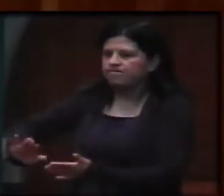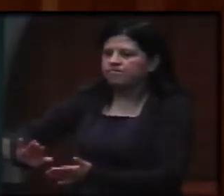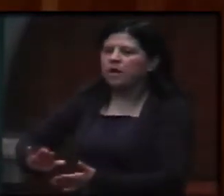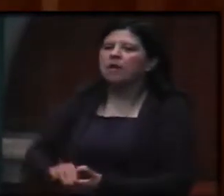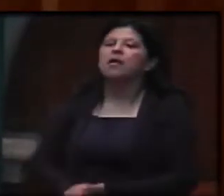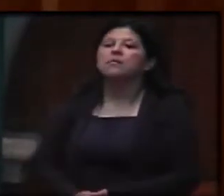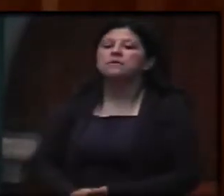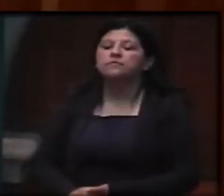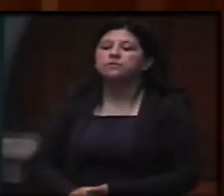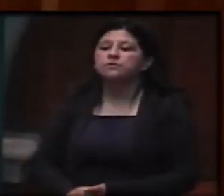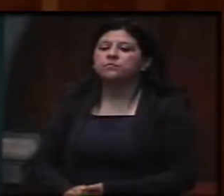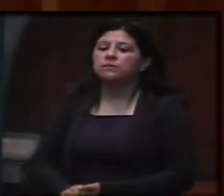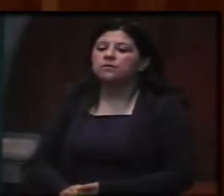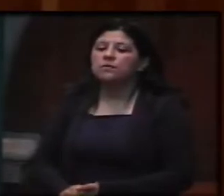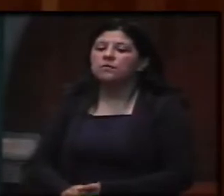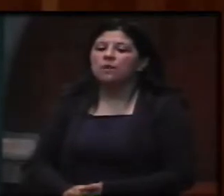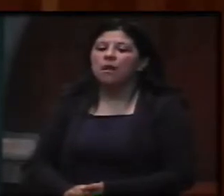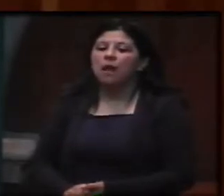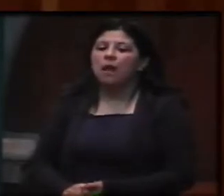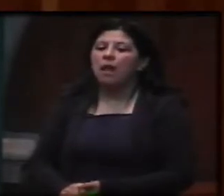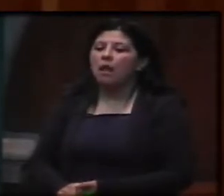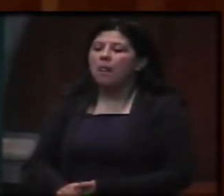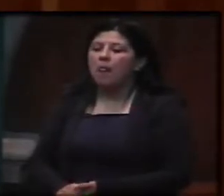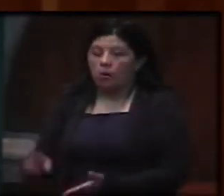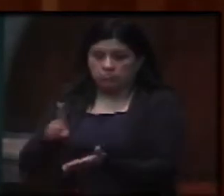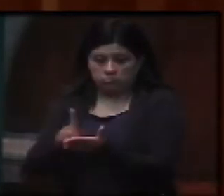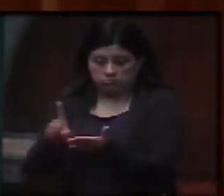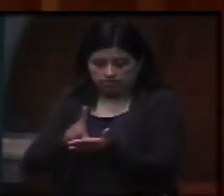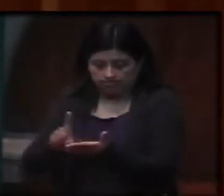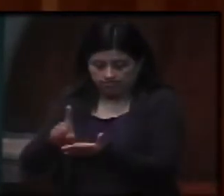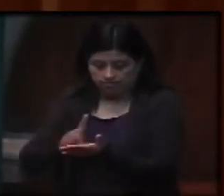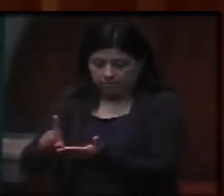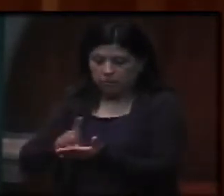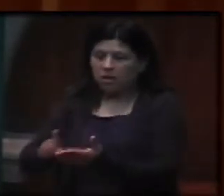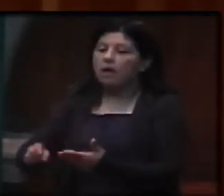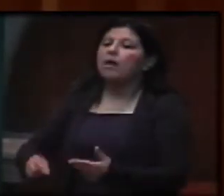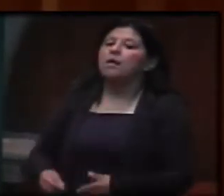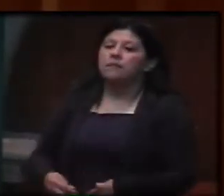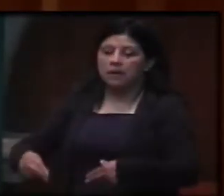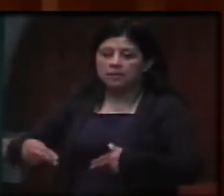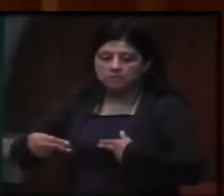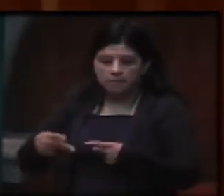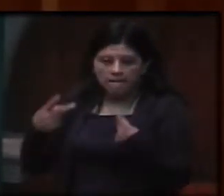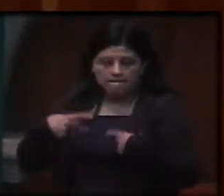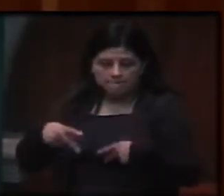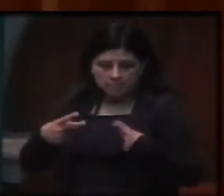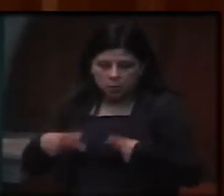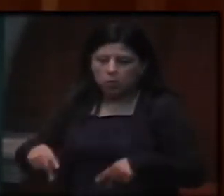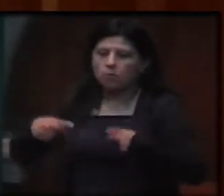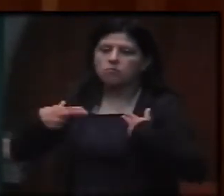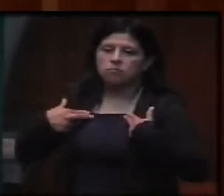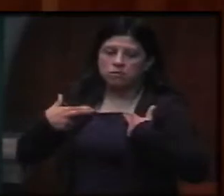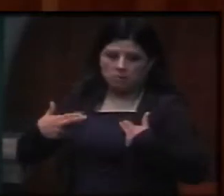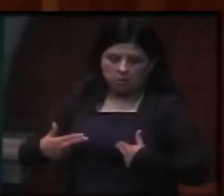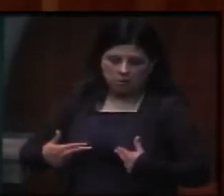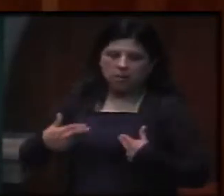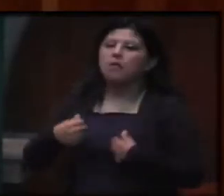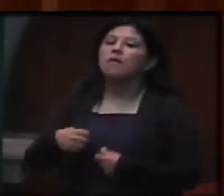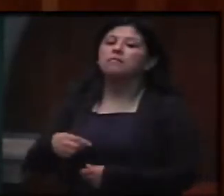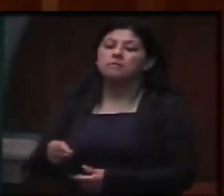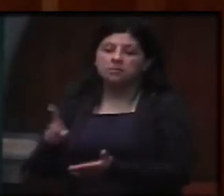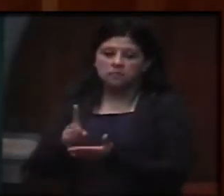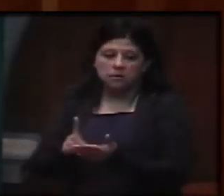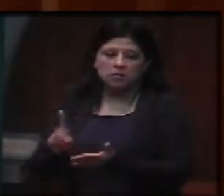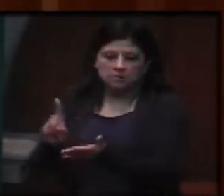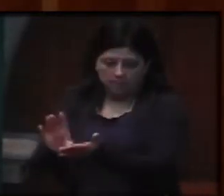su vez, la Convención sobre los Derechos de las Personas con Discapacidad refiere en su artículo 21 el propósito